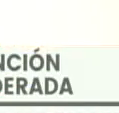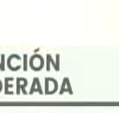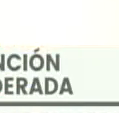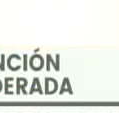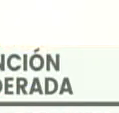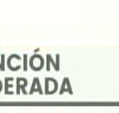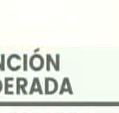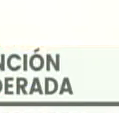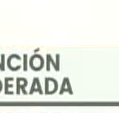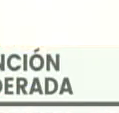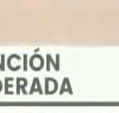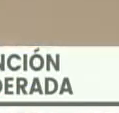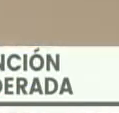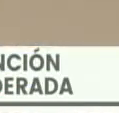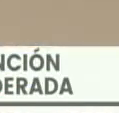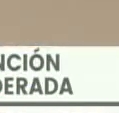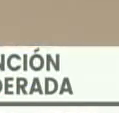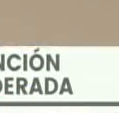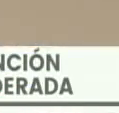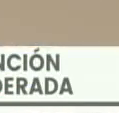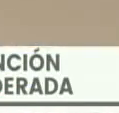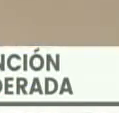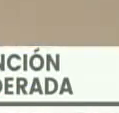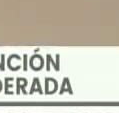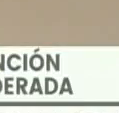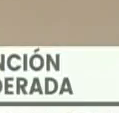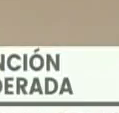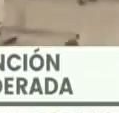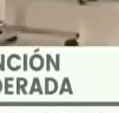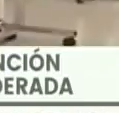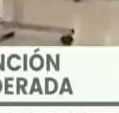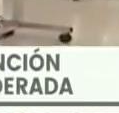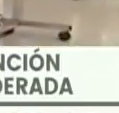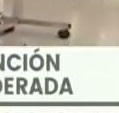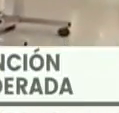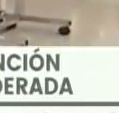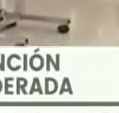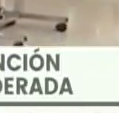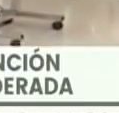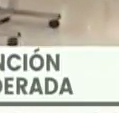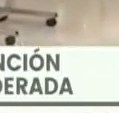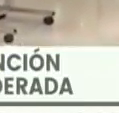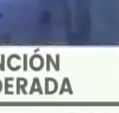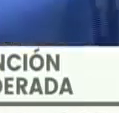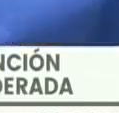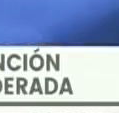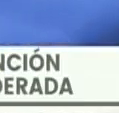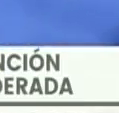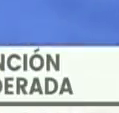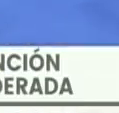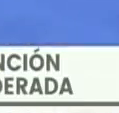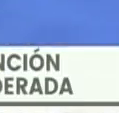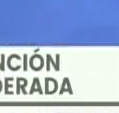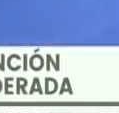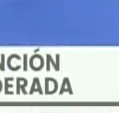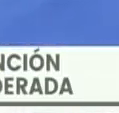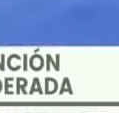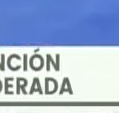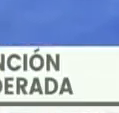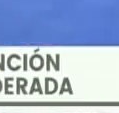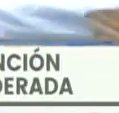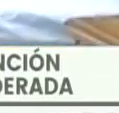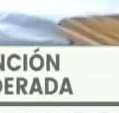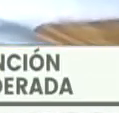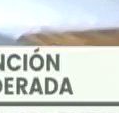de oxígeno en el área de salud de alto flujo. Un rayos X portátil, un rayos X que ya pertenece a esta unidad,